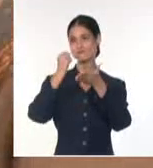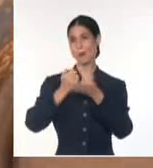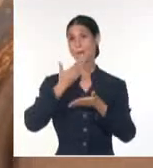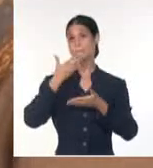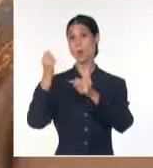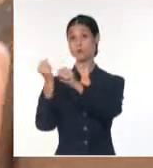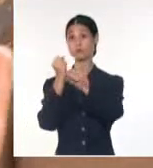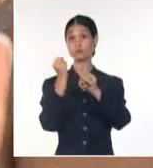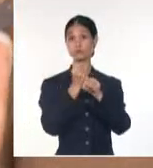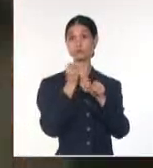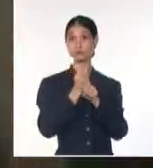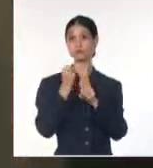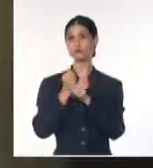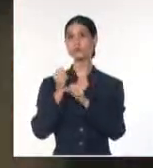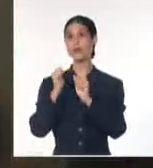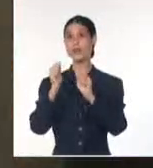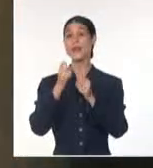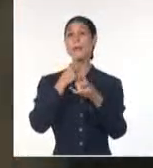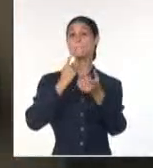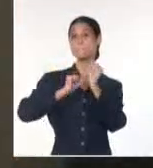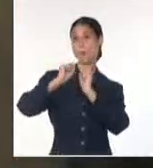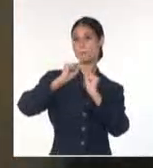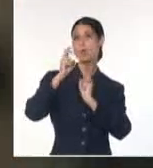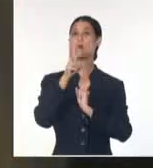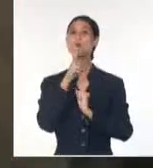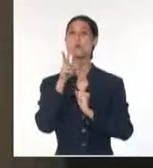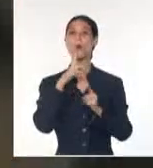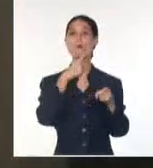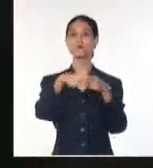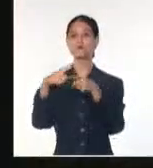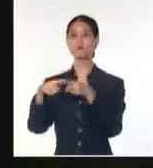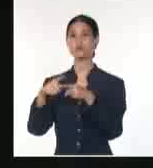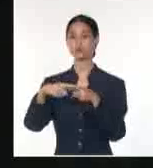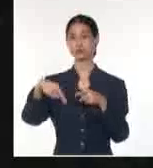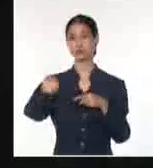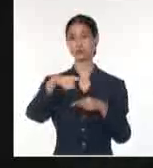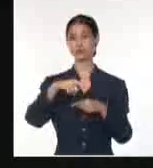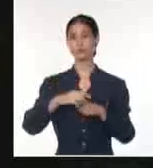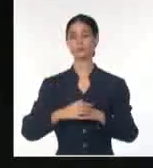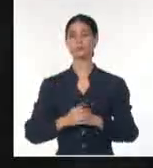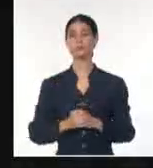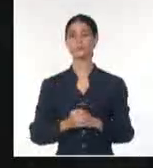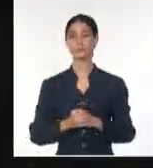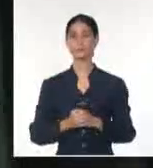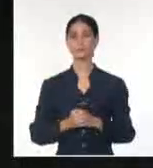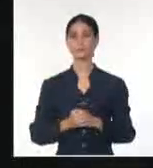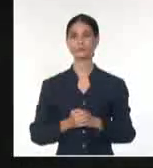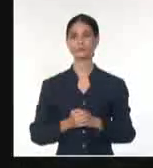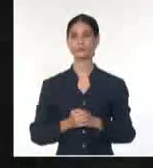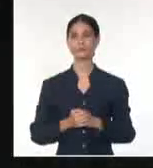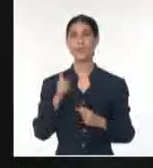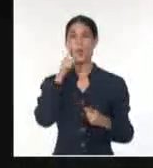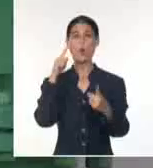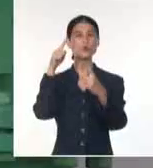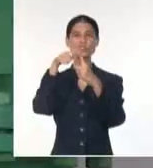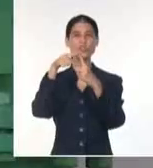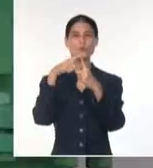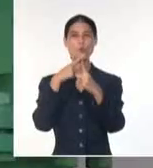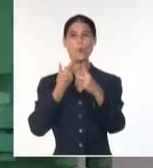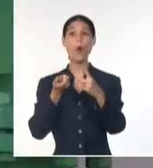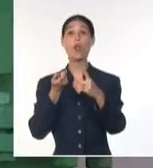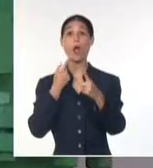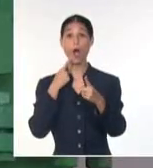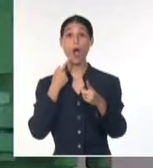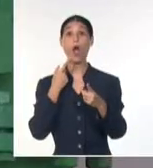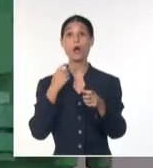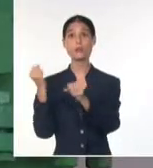recuperar equipos de bombeo paralizados por averías. Es acudir, como llamó la viceprimera ministra